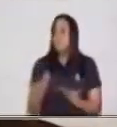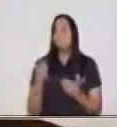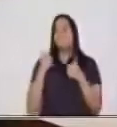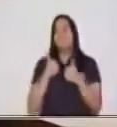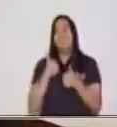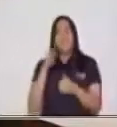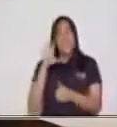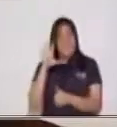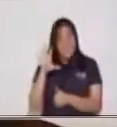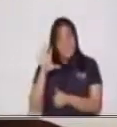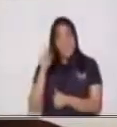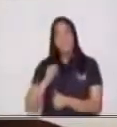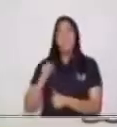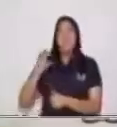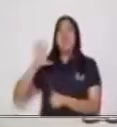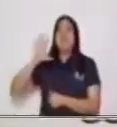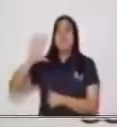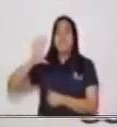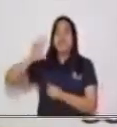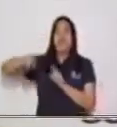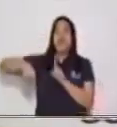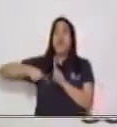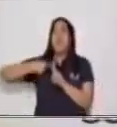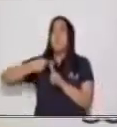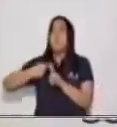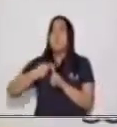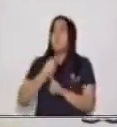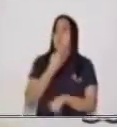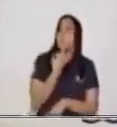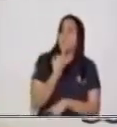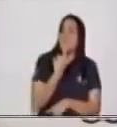5. 5 más 3 nos da 8.